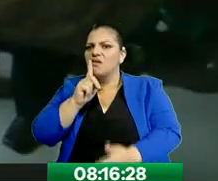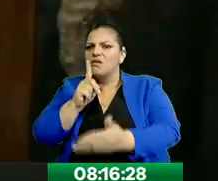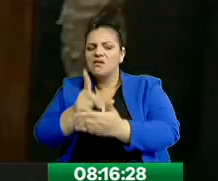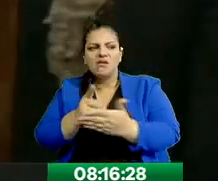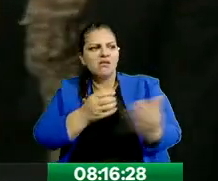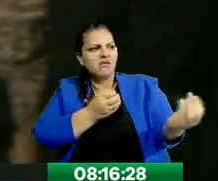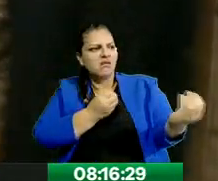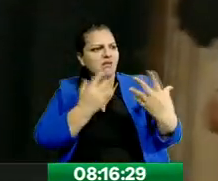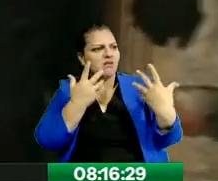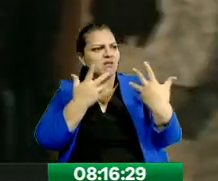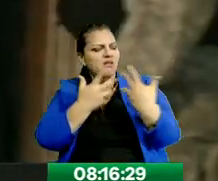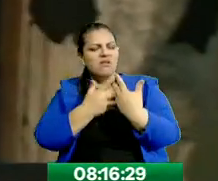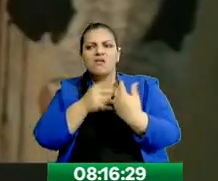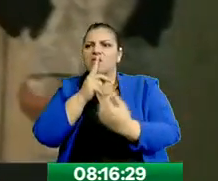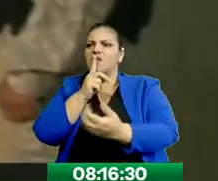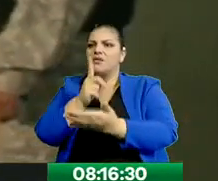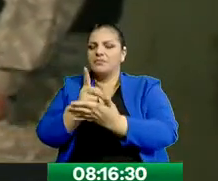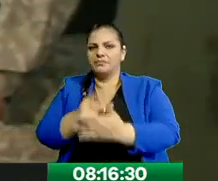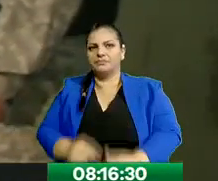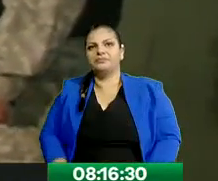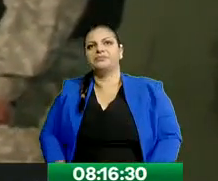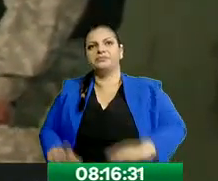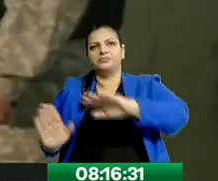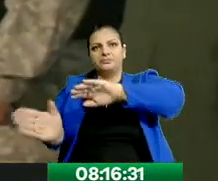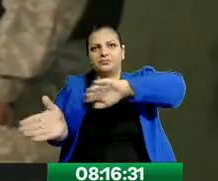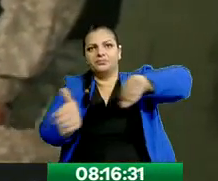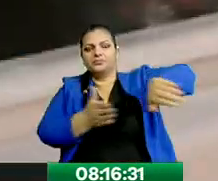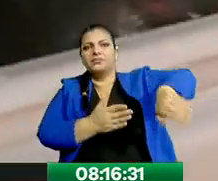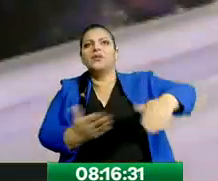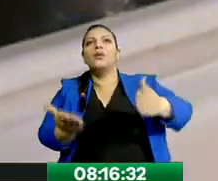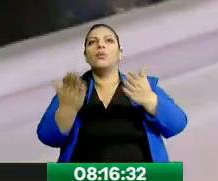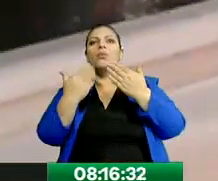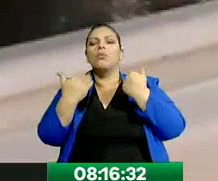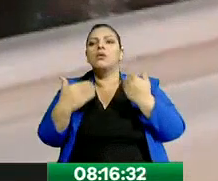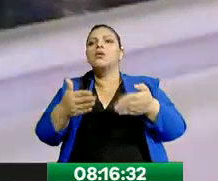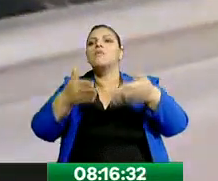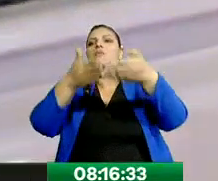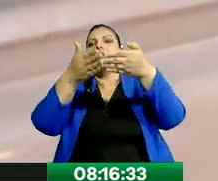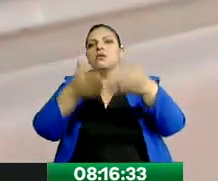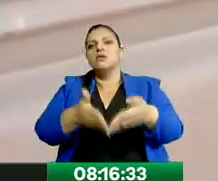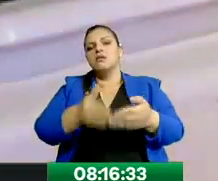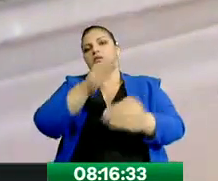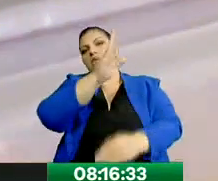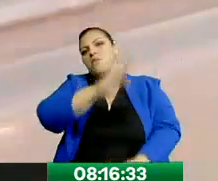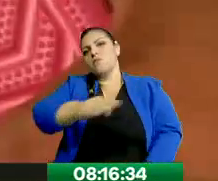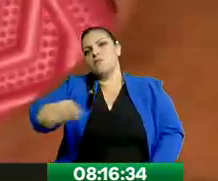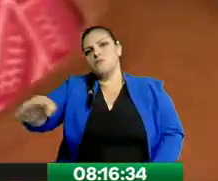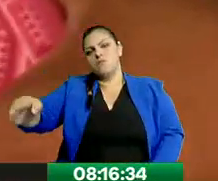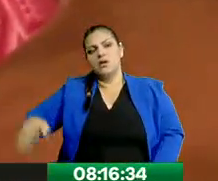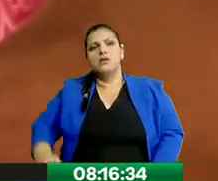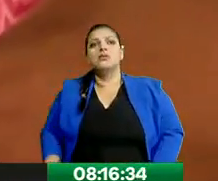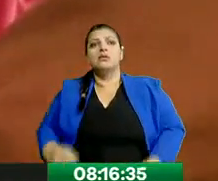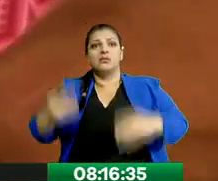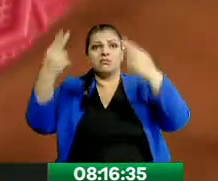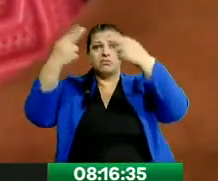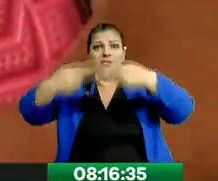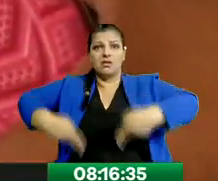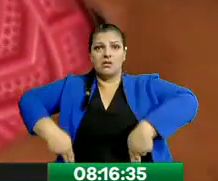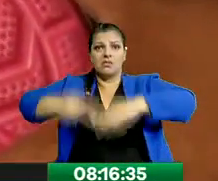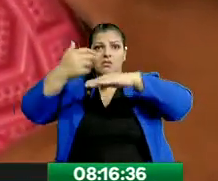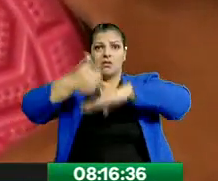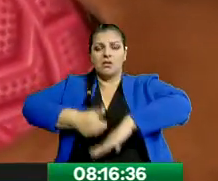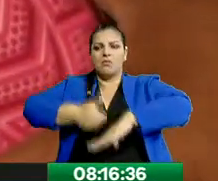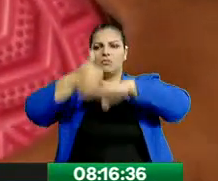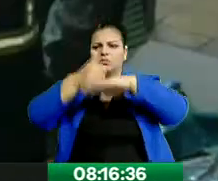de la Bahía, en el centro de Guayaquil, agentes aduaneros decomisaron cientos de pares de sandalias y zapatos